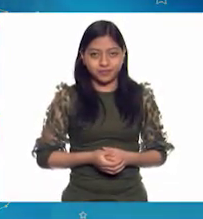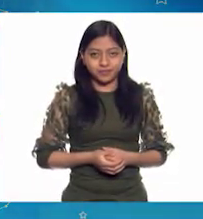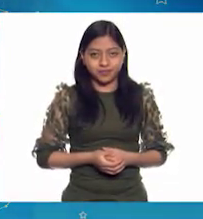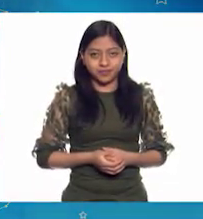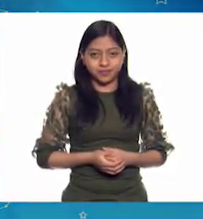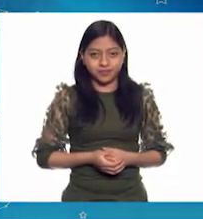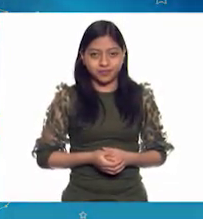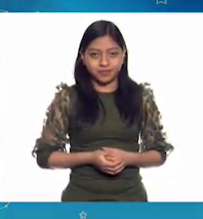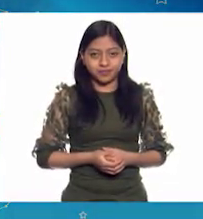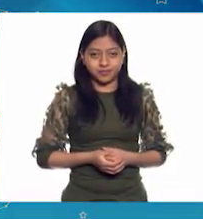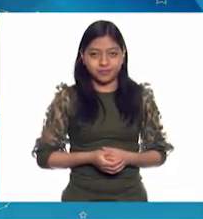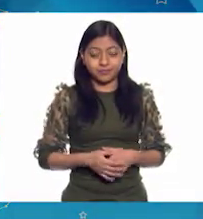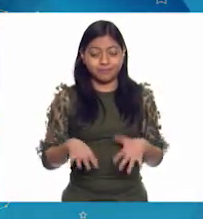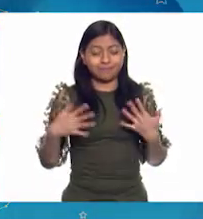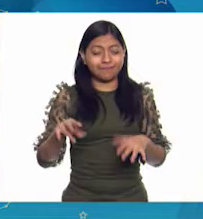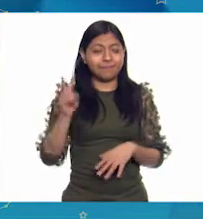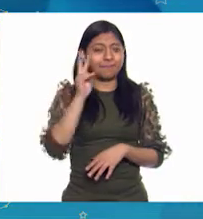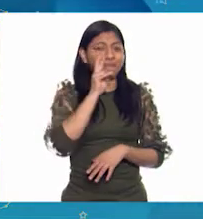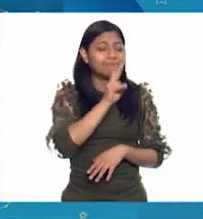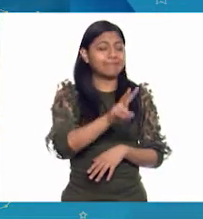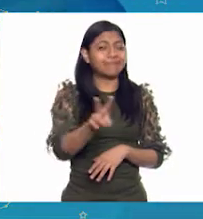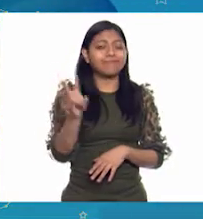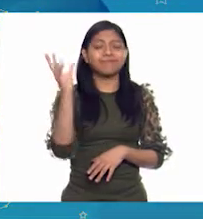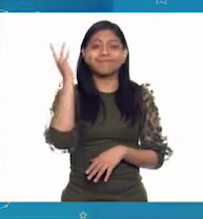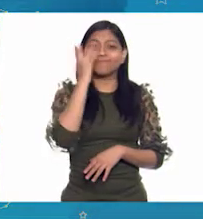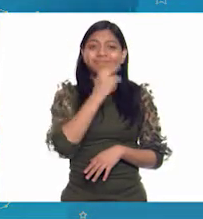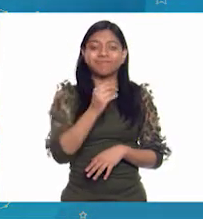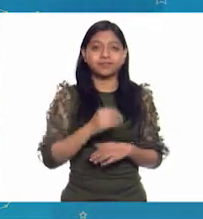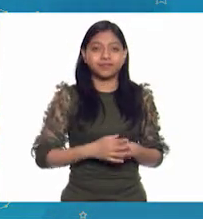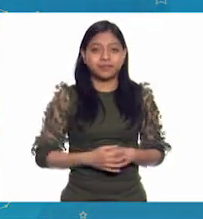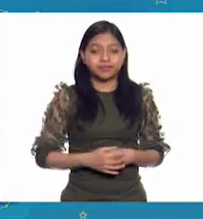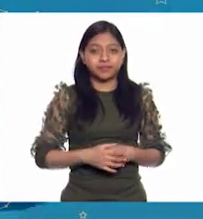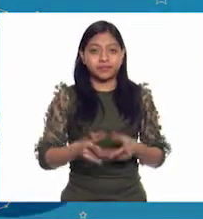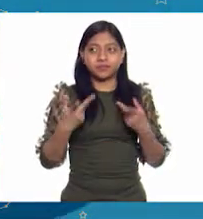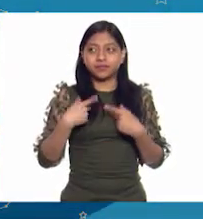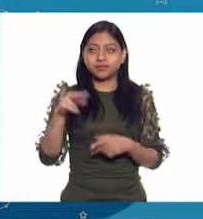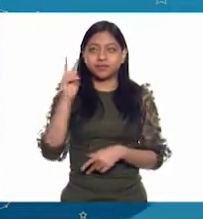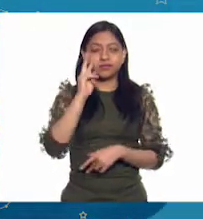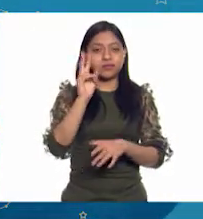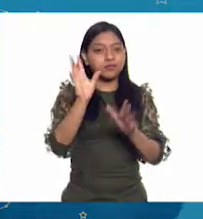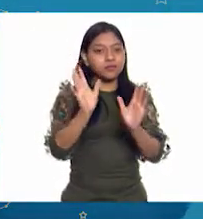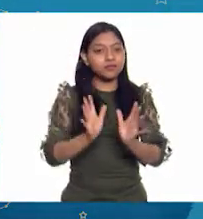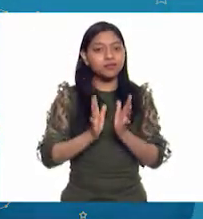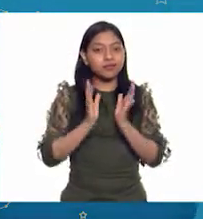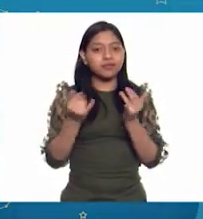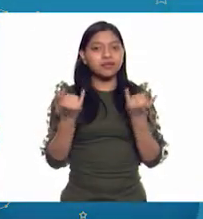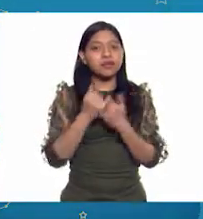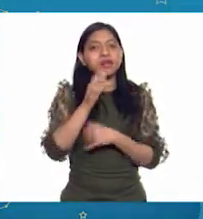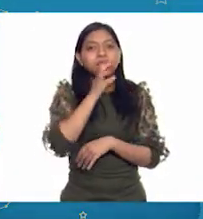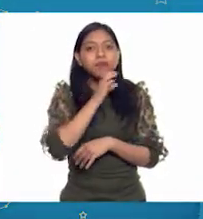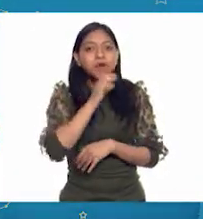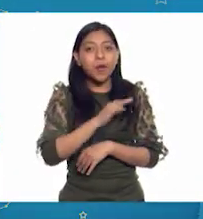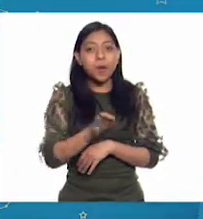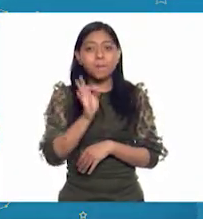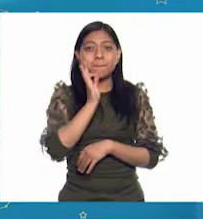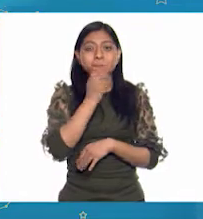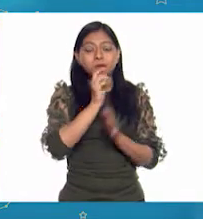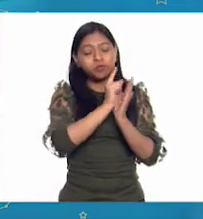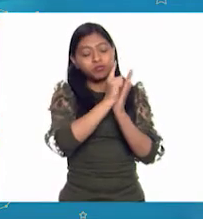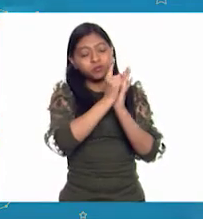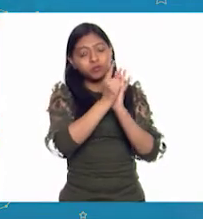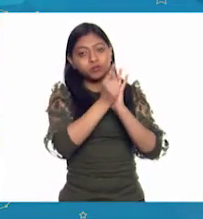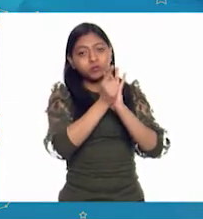Se aproxima un evento astronómico asombroso, el cual causa impacto y curiosidad porque durante un par de minutos el día